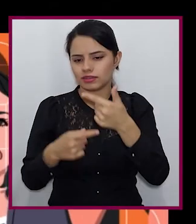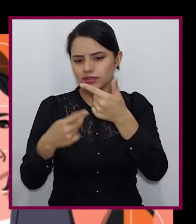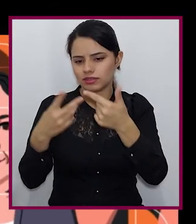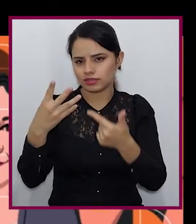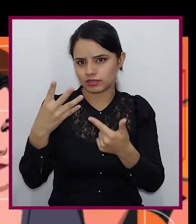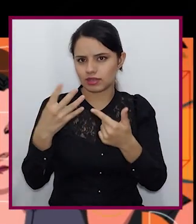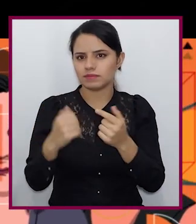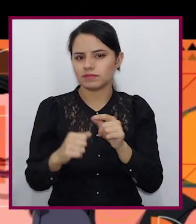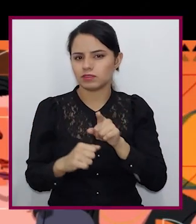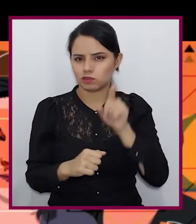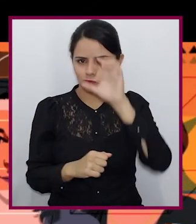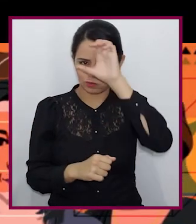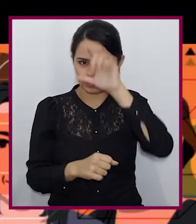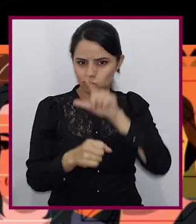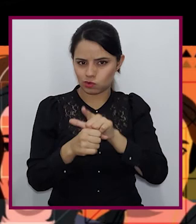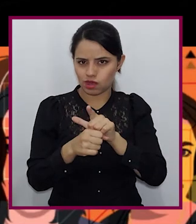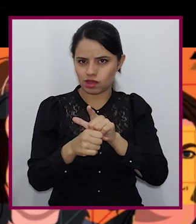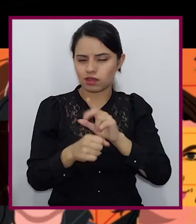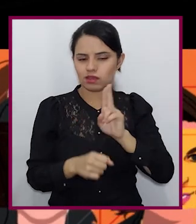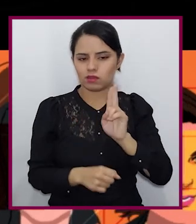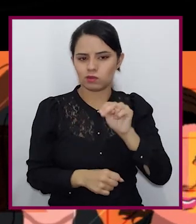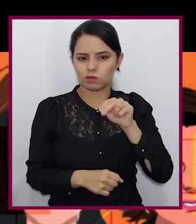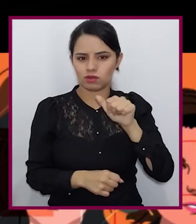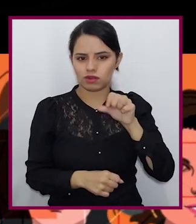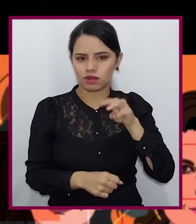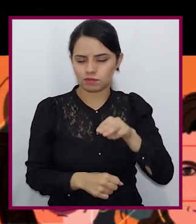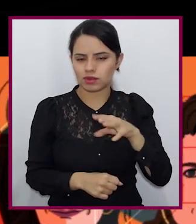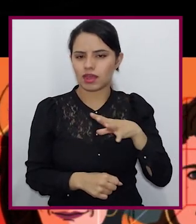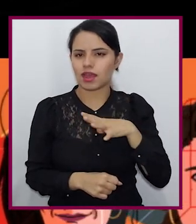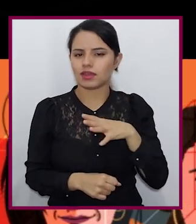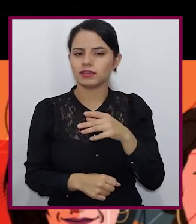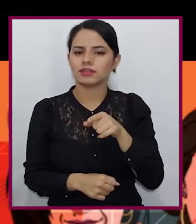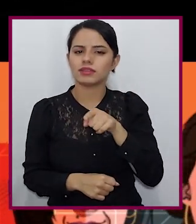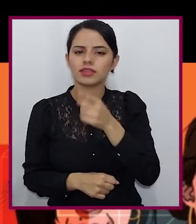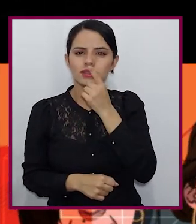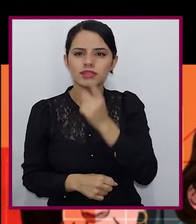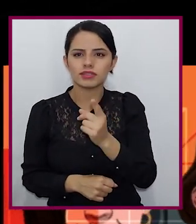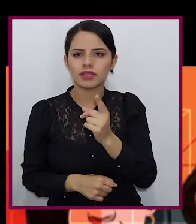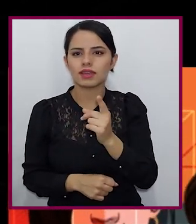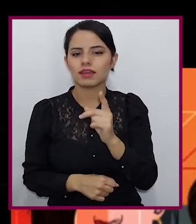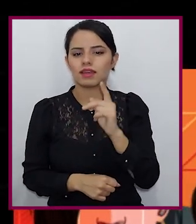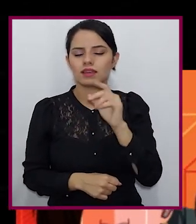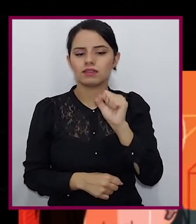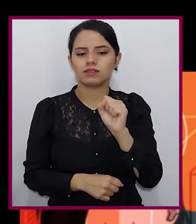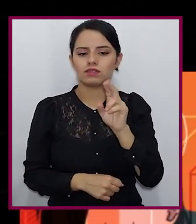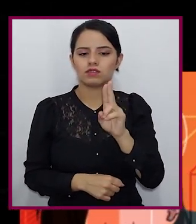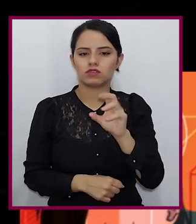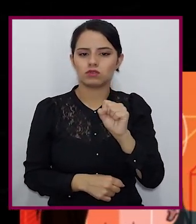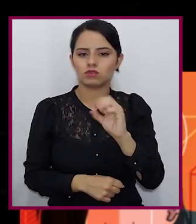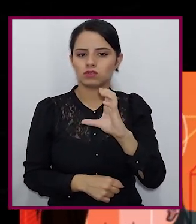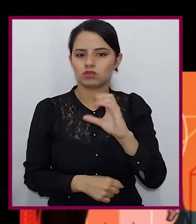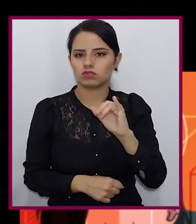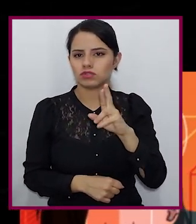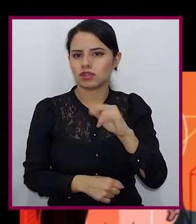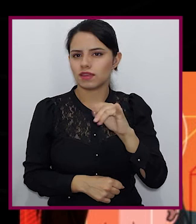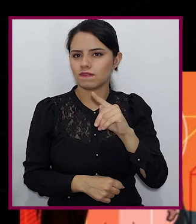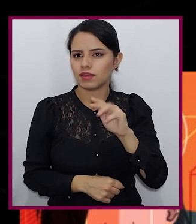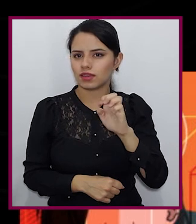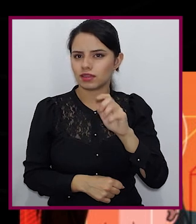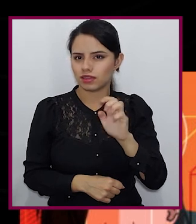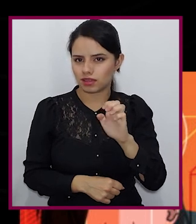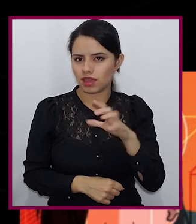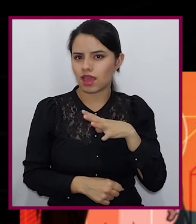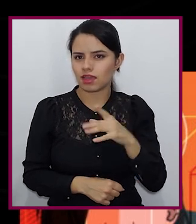UNAM y ahí me encuentro algunos iconos y dice suscríbete con tu servicio de podcast favorito. Y hay uno que